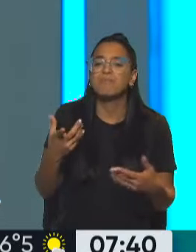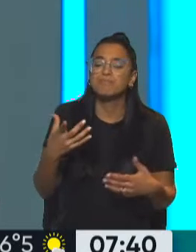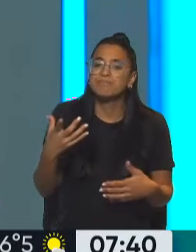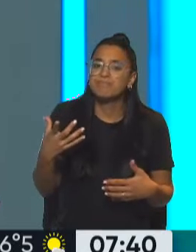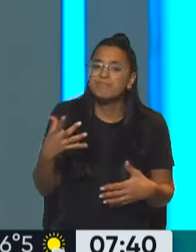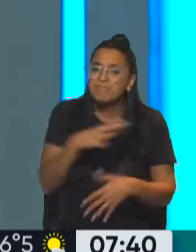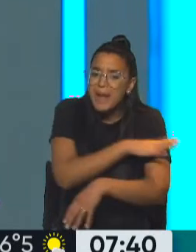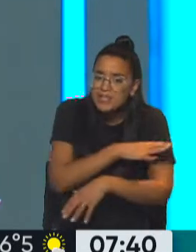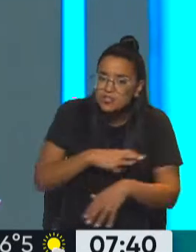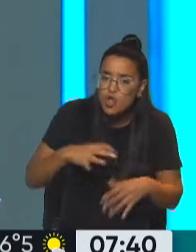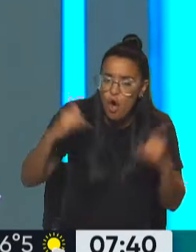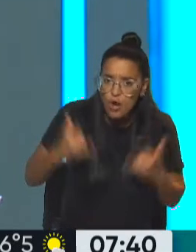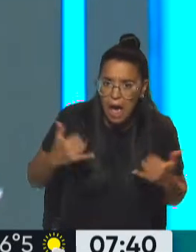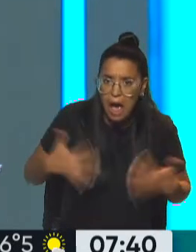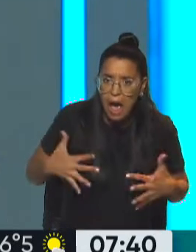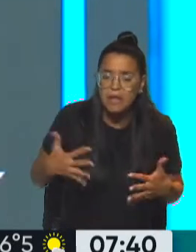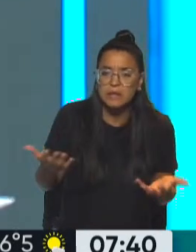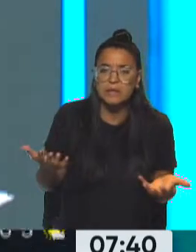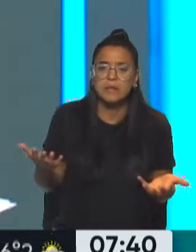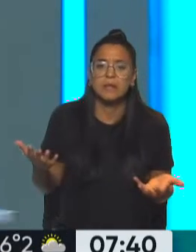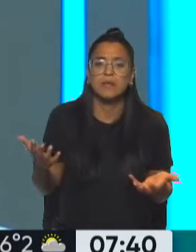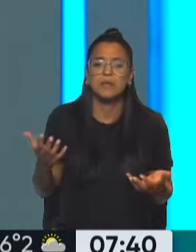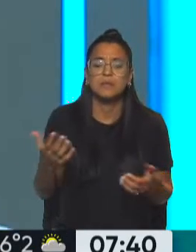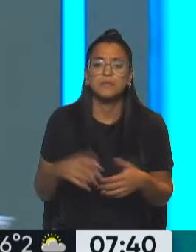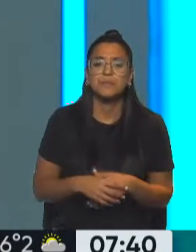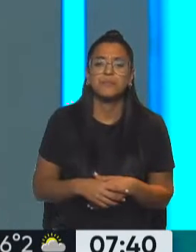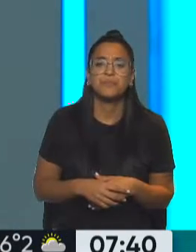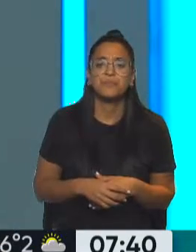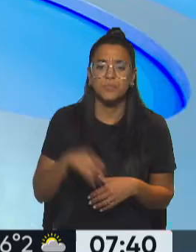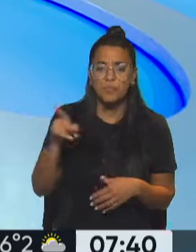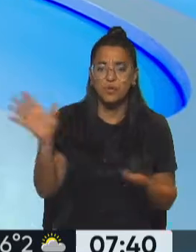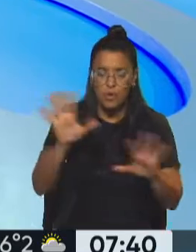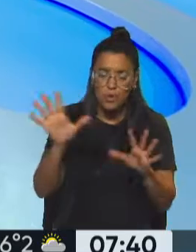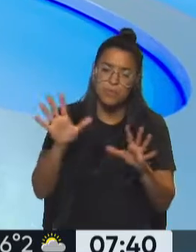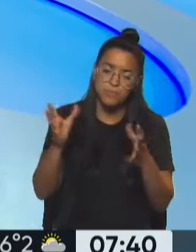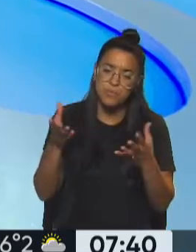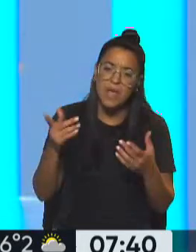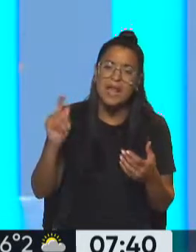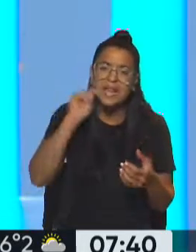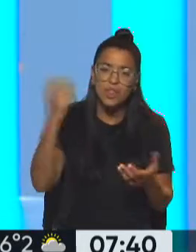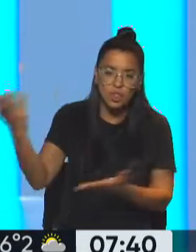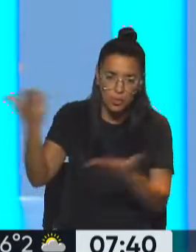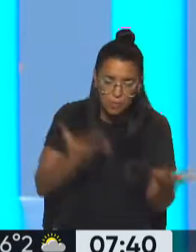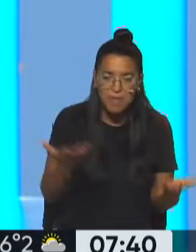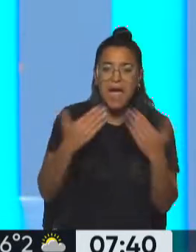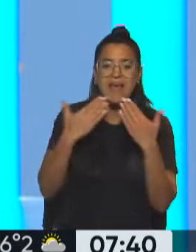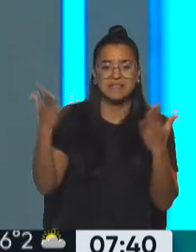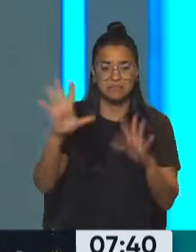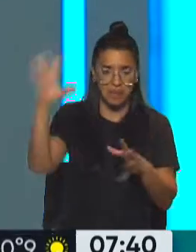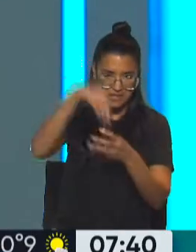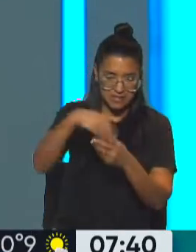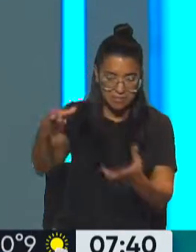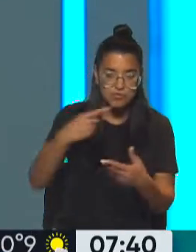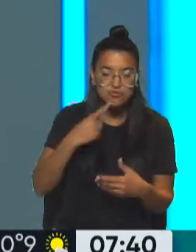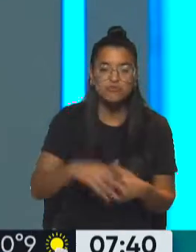futbolistas en este mundial que Vamos como a hablábamos con el presentarlo doctor. primero, ¿eh? Sí, Claro. Sergio Antonowitz. Un gusto, doctor, y gracias por esta participación en la televisión pública. Tiene